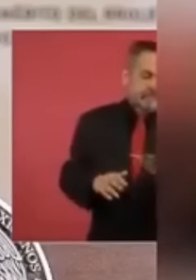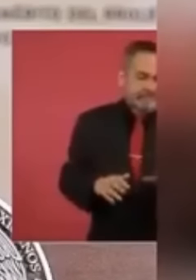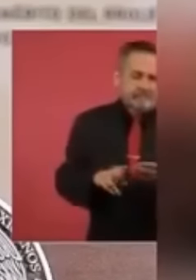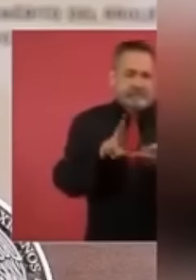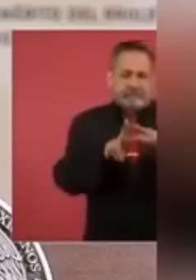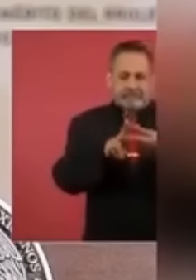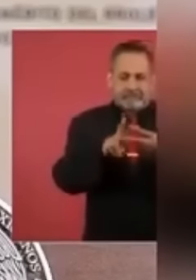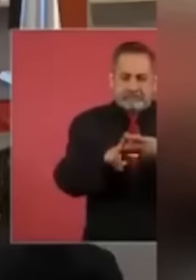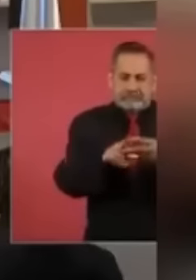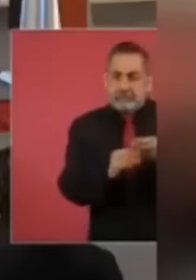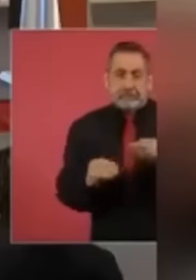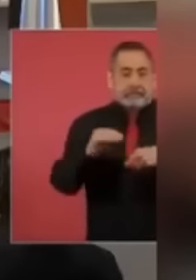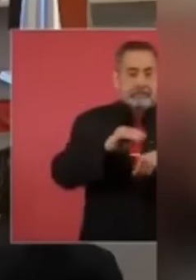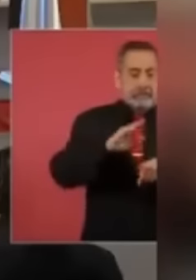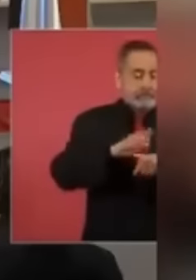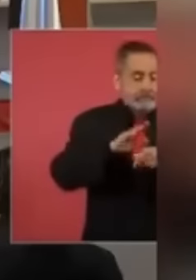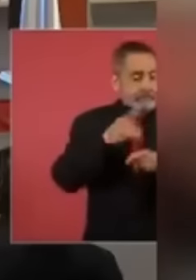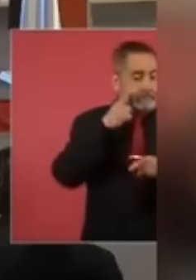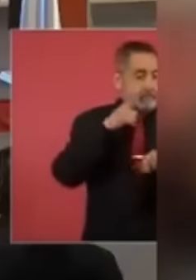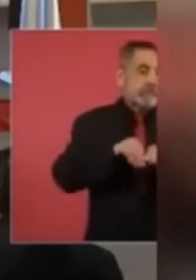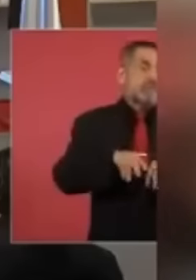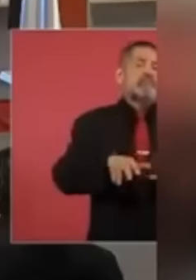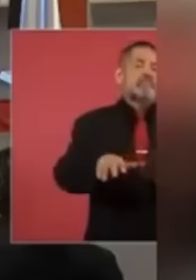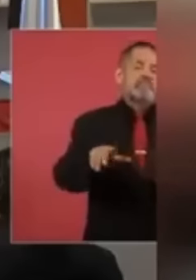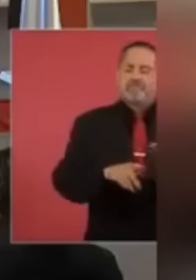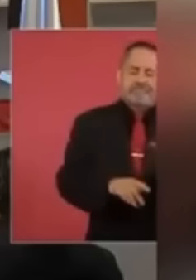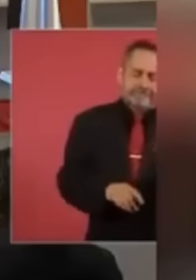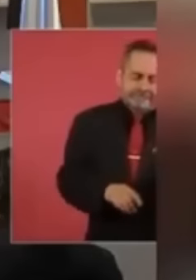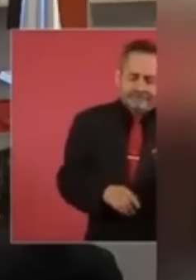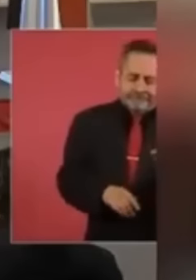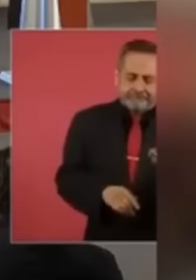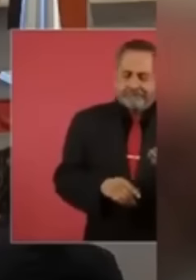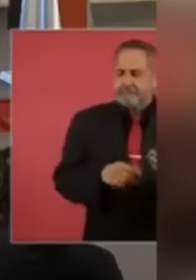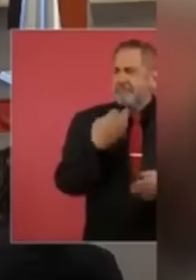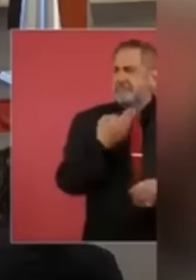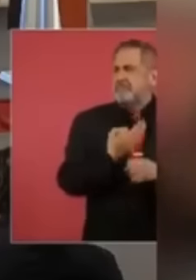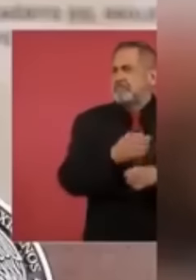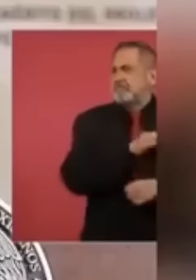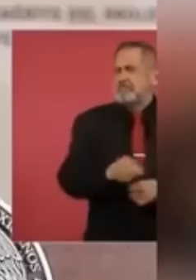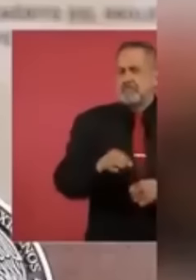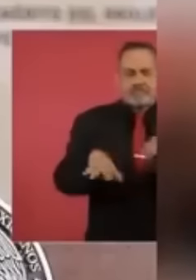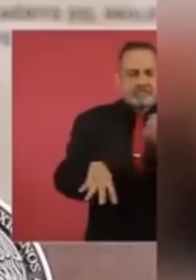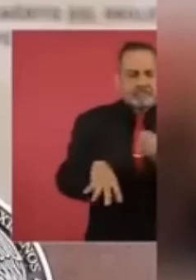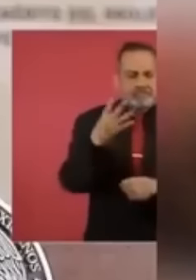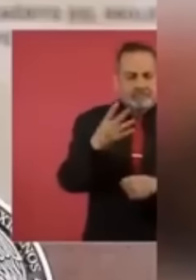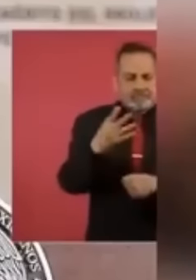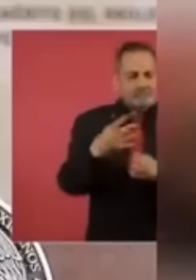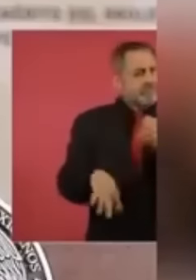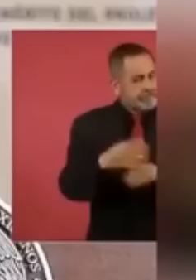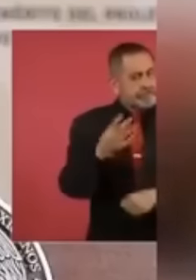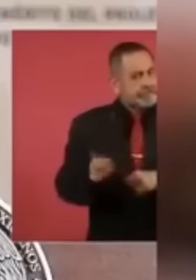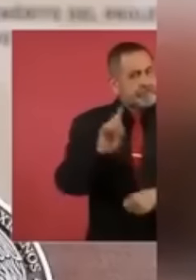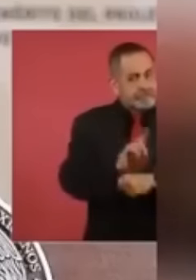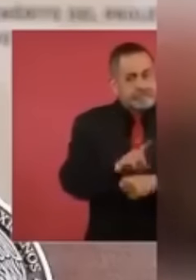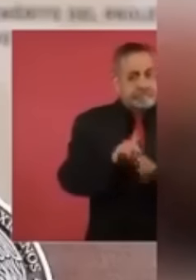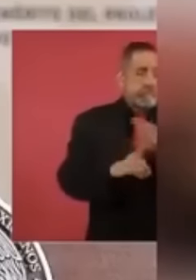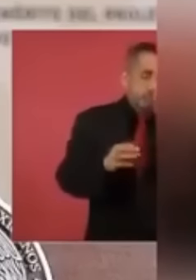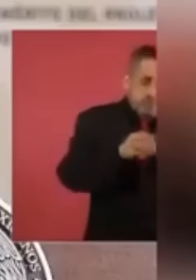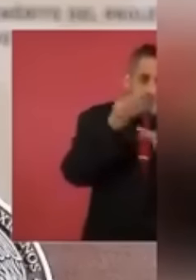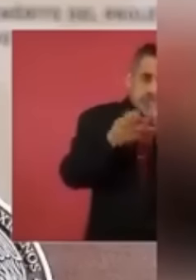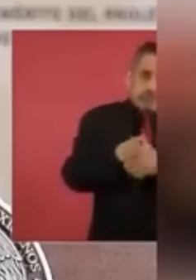hashtags entre las tendencias por tanto tiempo llevamos 14 14 días en esta